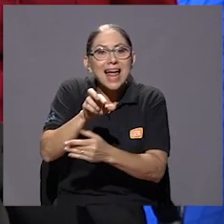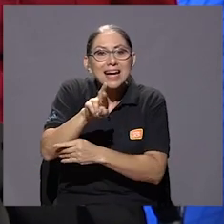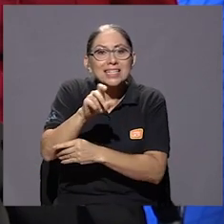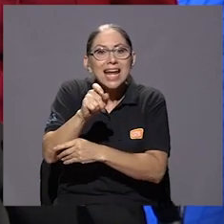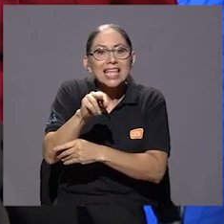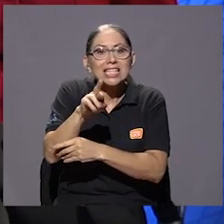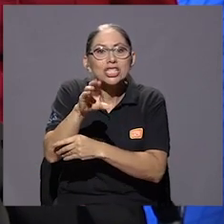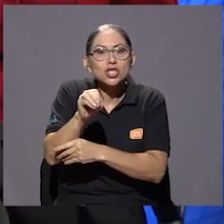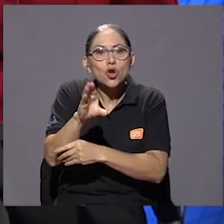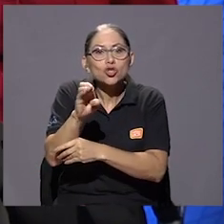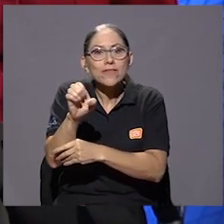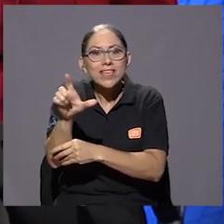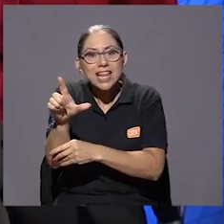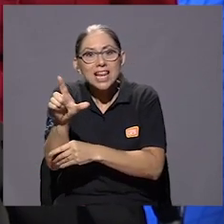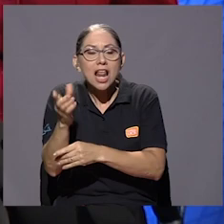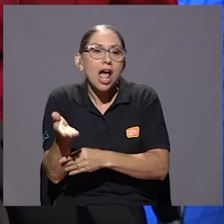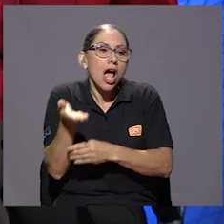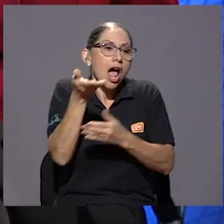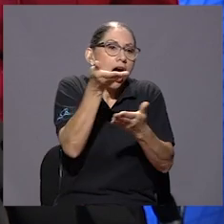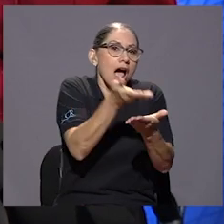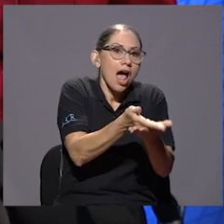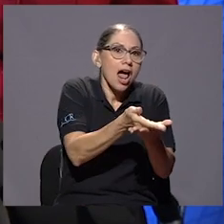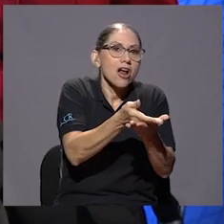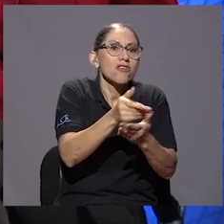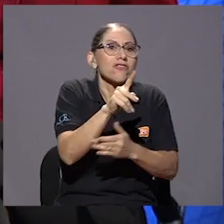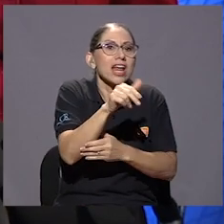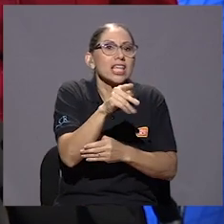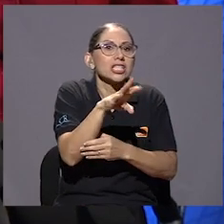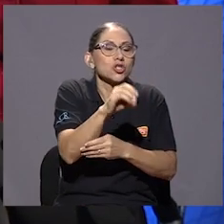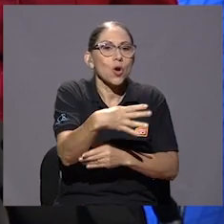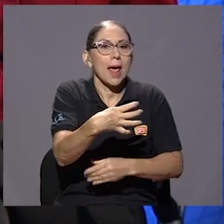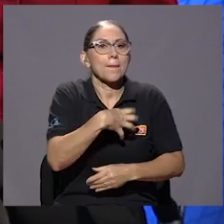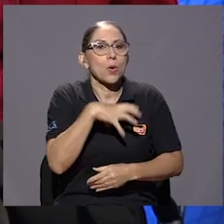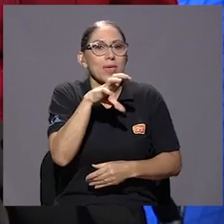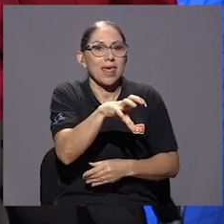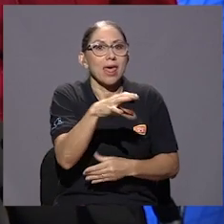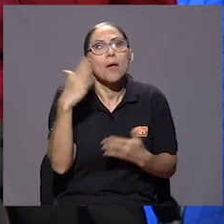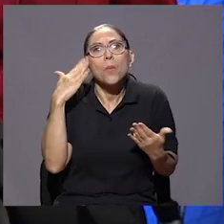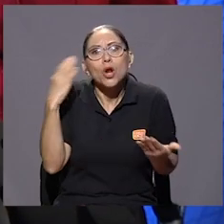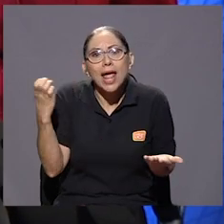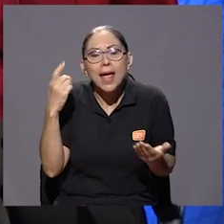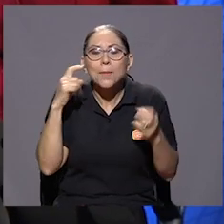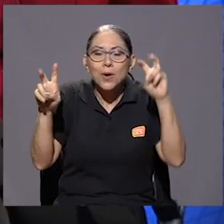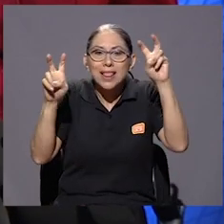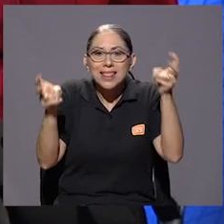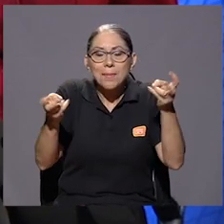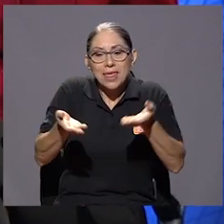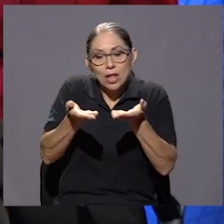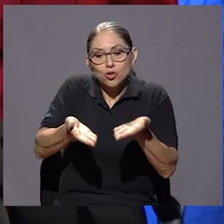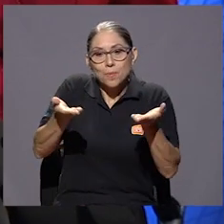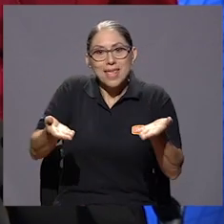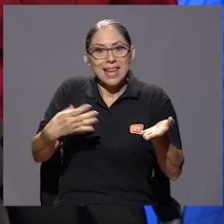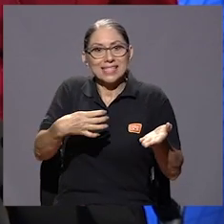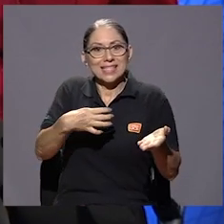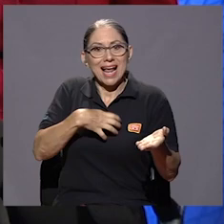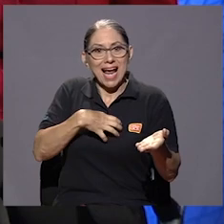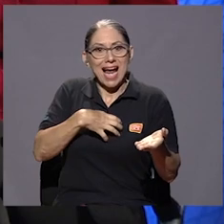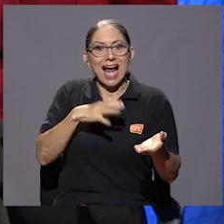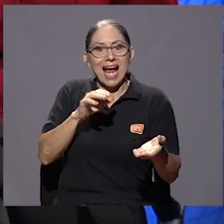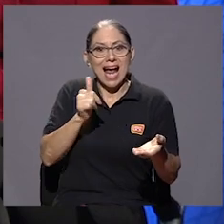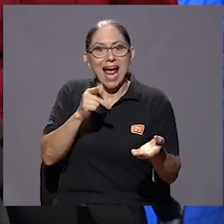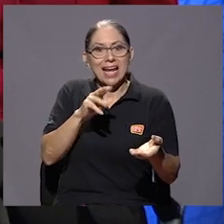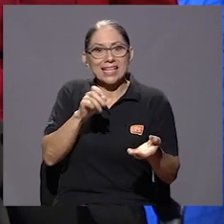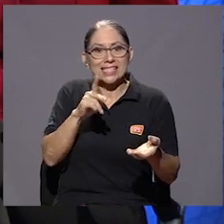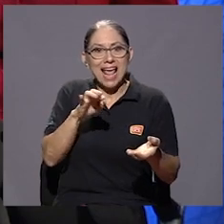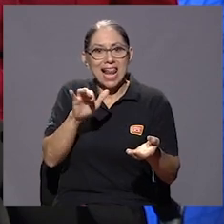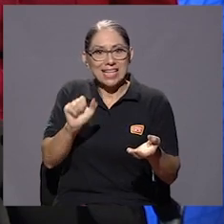registro civil y el registro de la propiedad. ¿Por qué? Por el tema de los bienes gananciales. También es importante destacar que debe dejarse